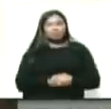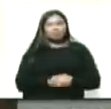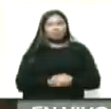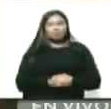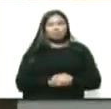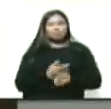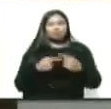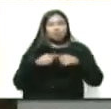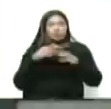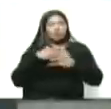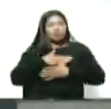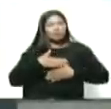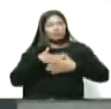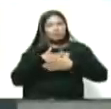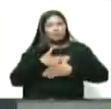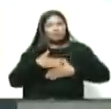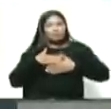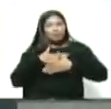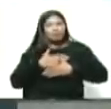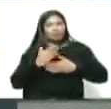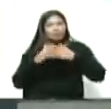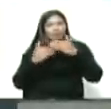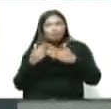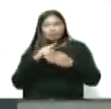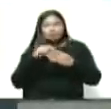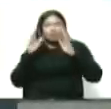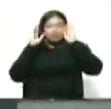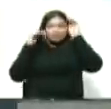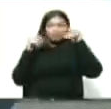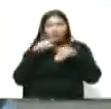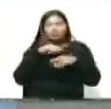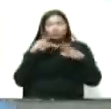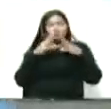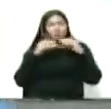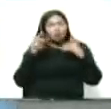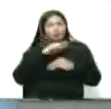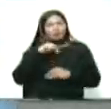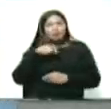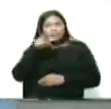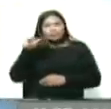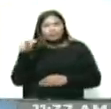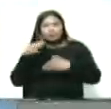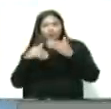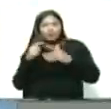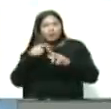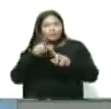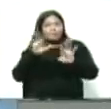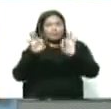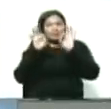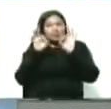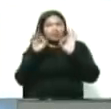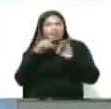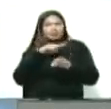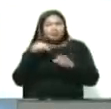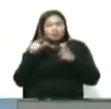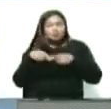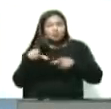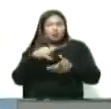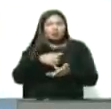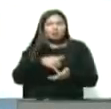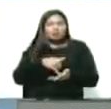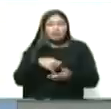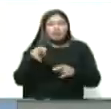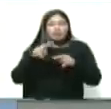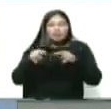de calidad en la atención a toda nuestra gente, particularmente a los sectores vulnerables como